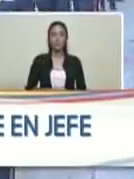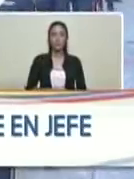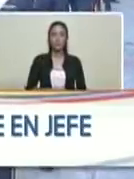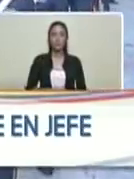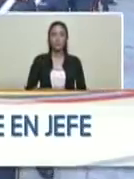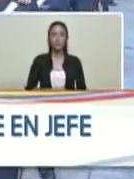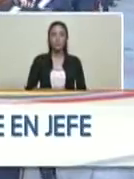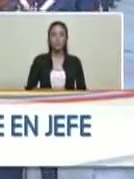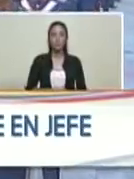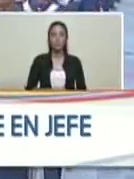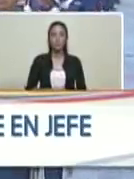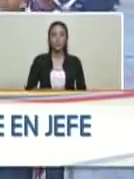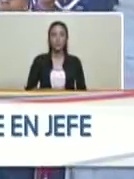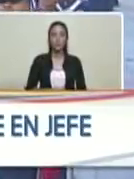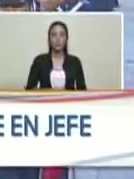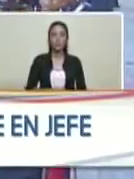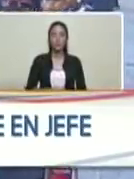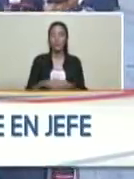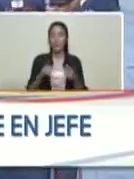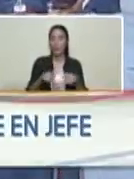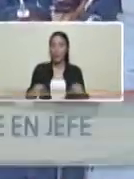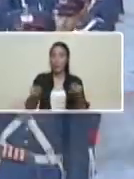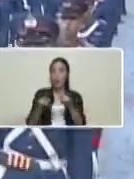igualmente el juramento